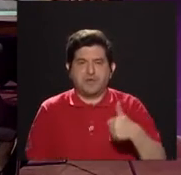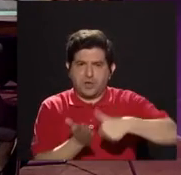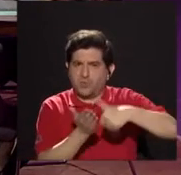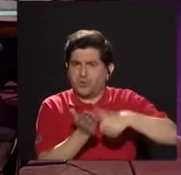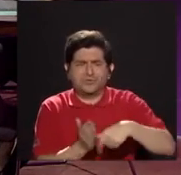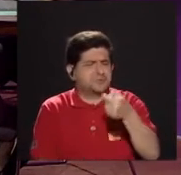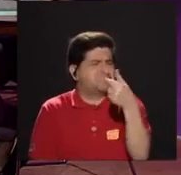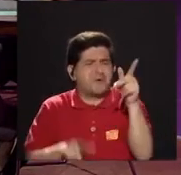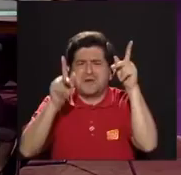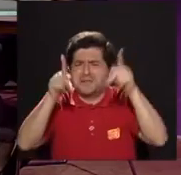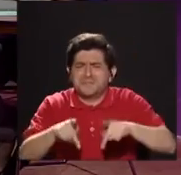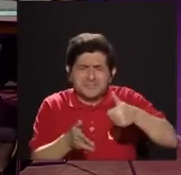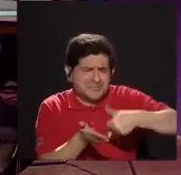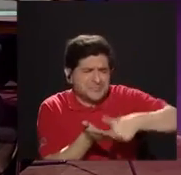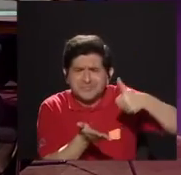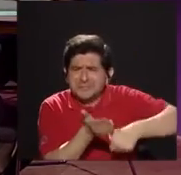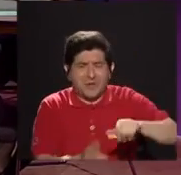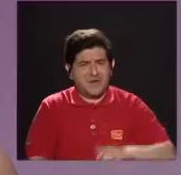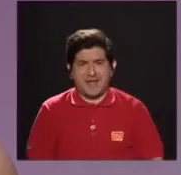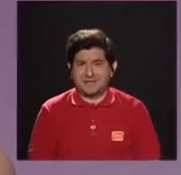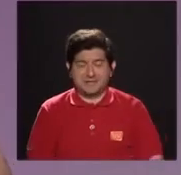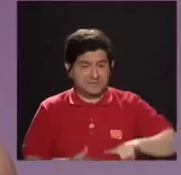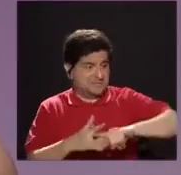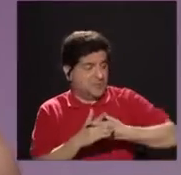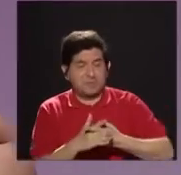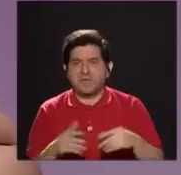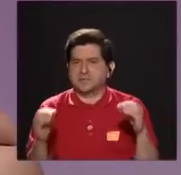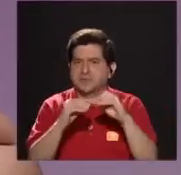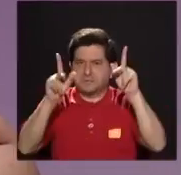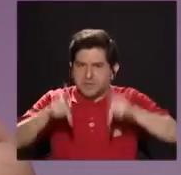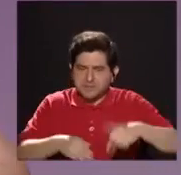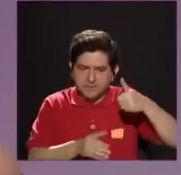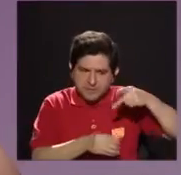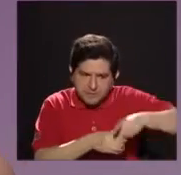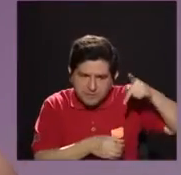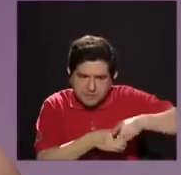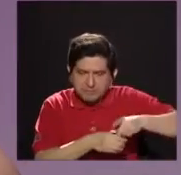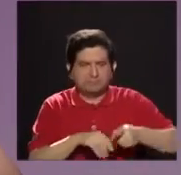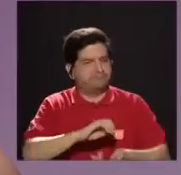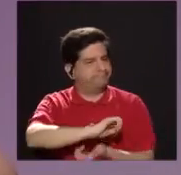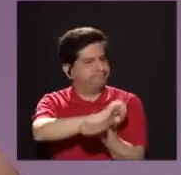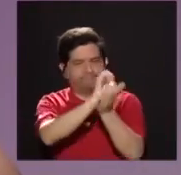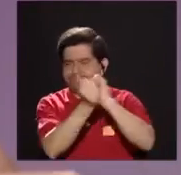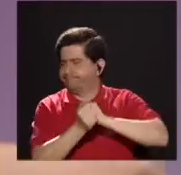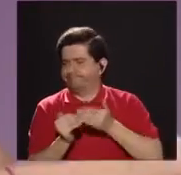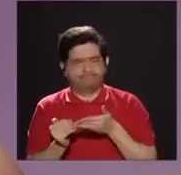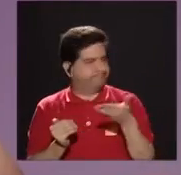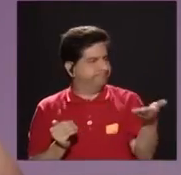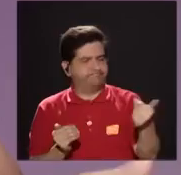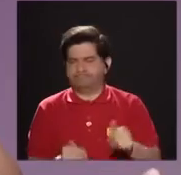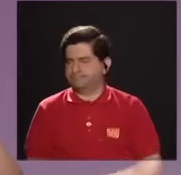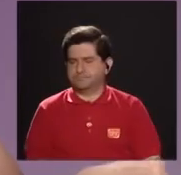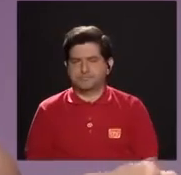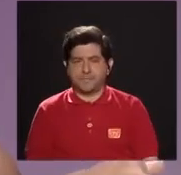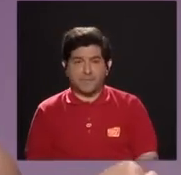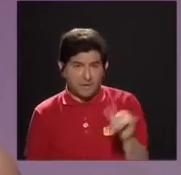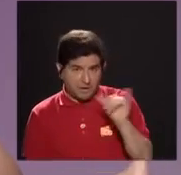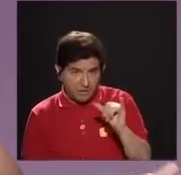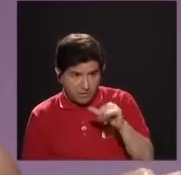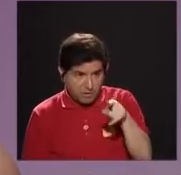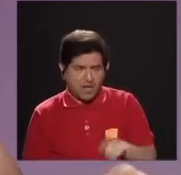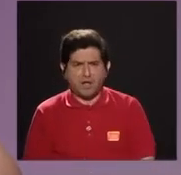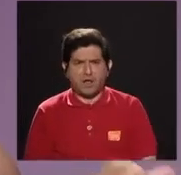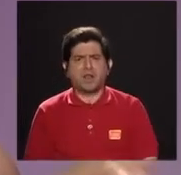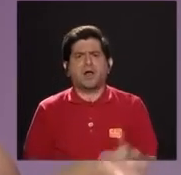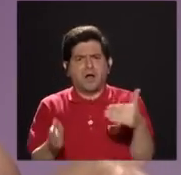demasiada poquita gente que está votando. Si las personas no empiezan a votar más, no hay posibilidad de que las cosas cambien, ¿verdad? Así como hay esa